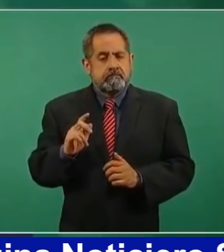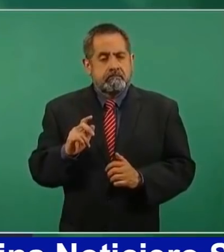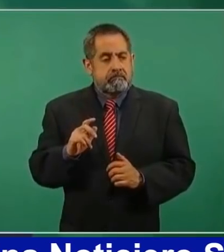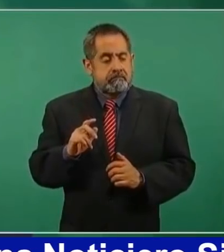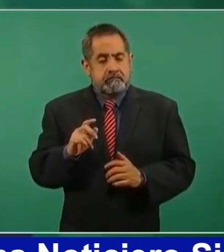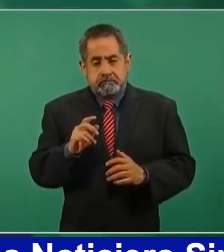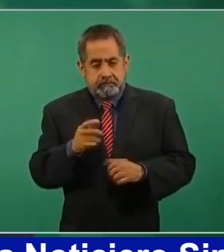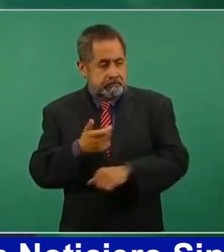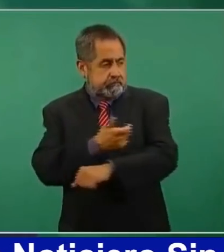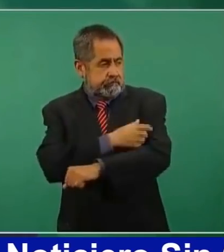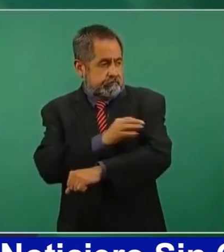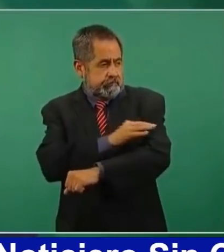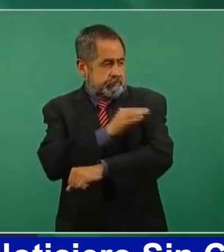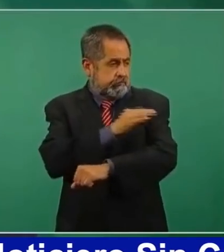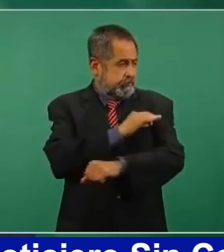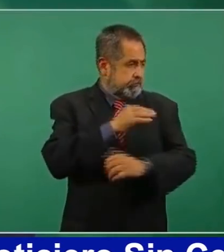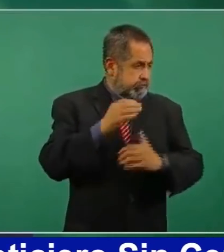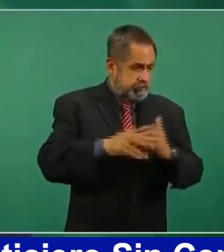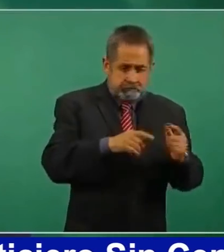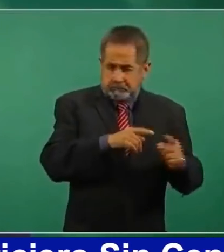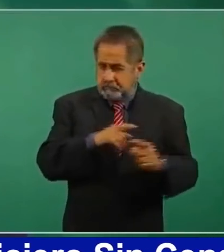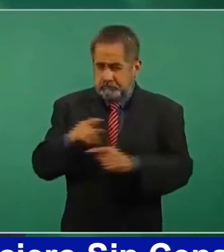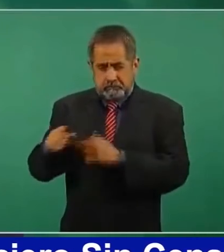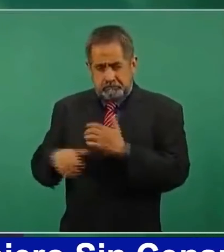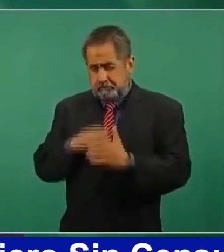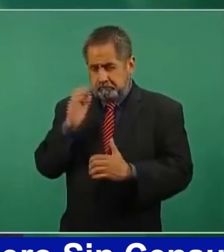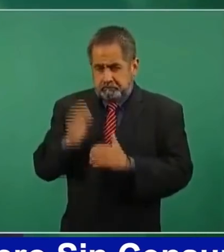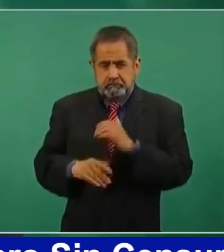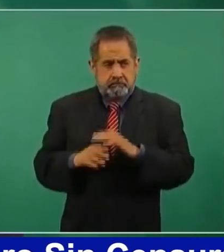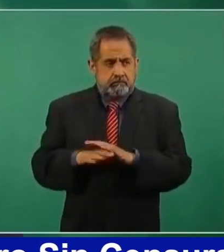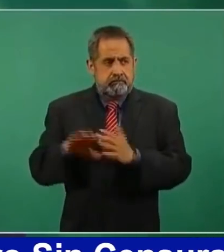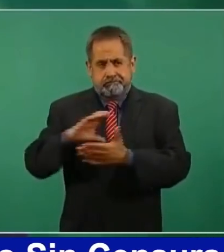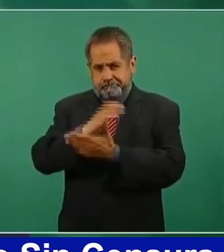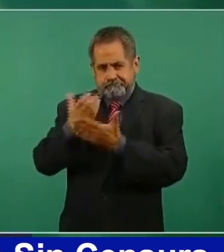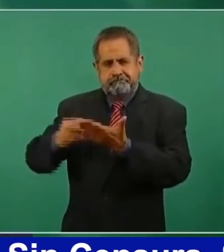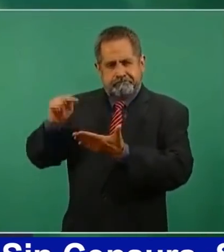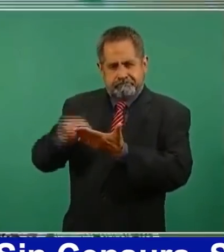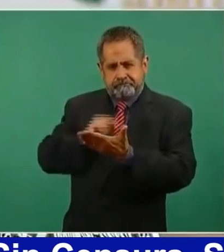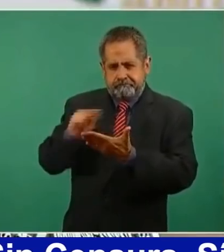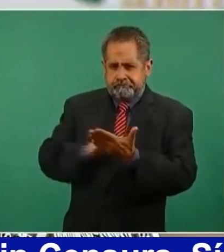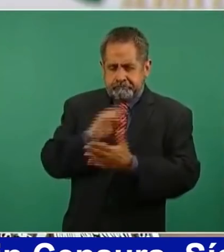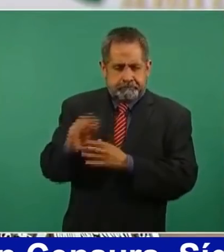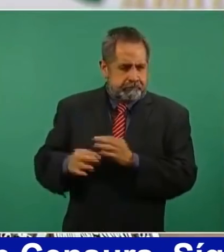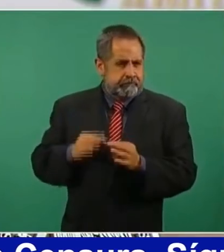terminando de vacunar a todo el pueblo, que ya tenemos los contratos,